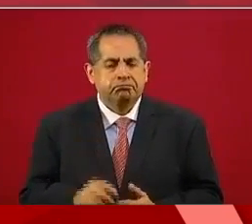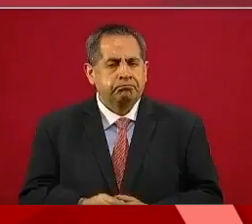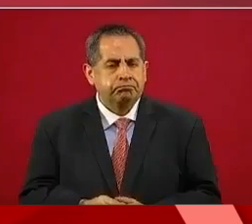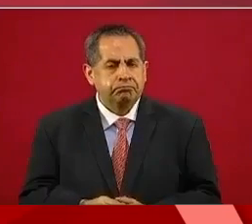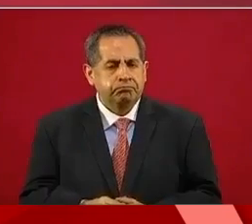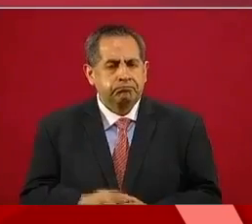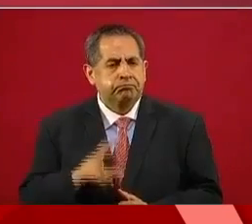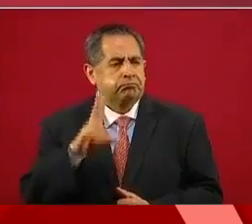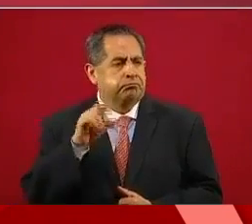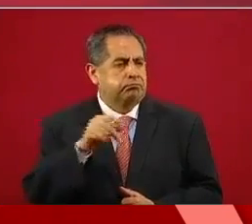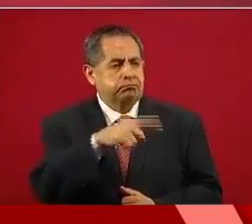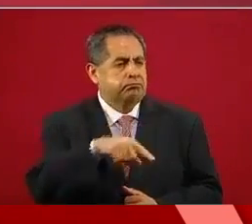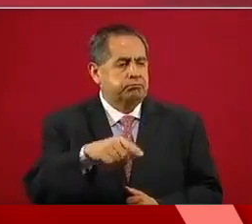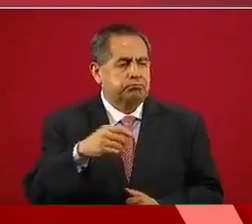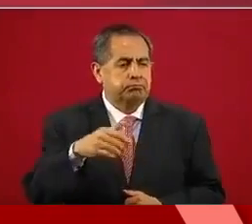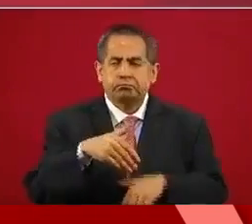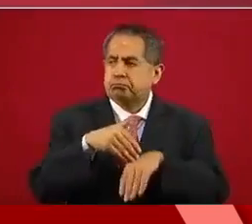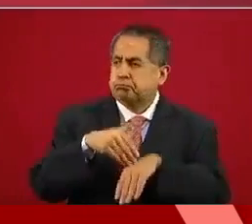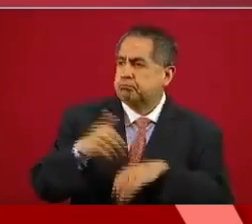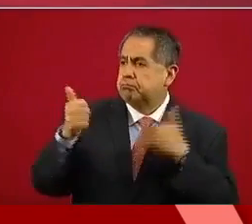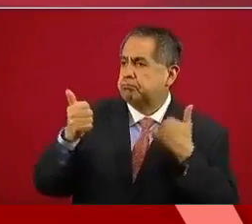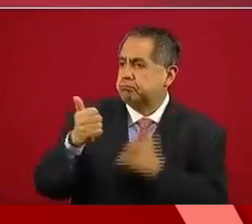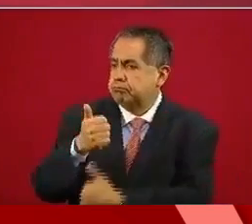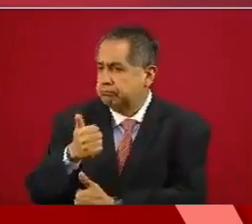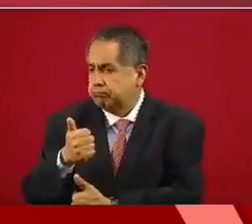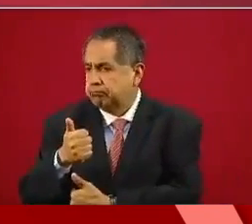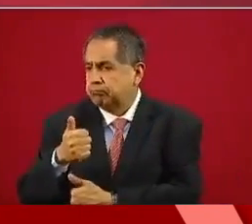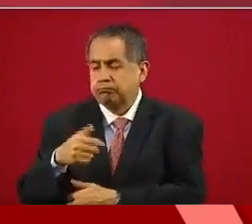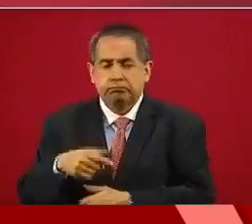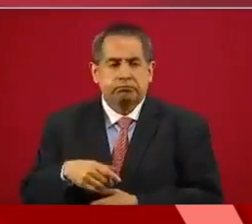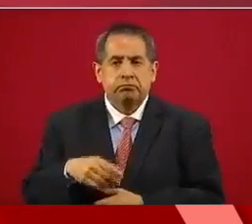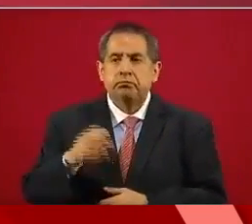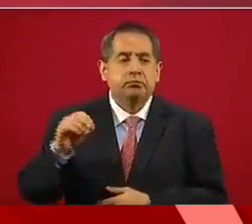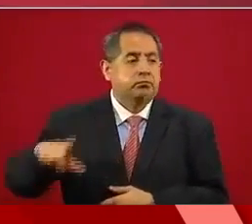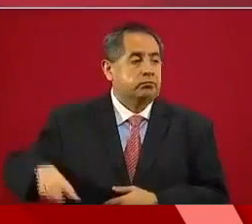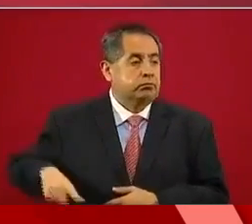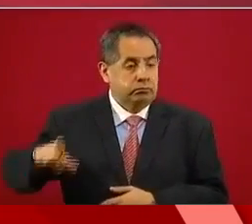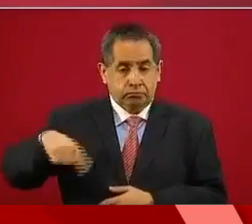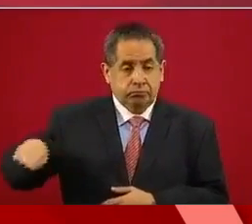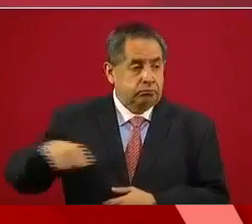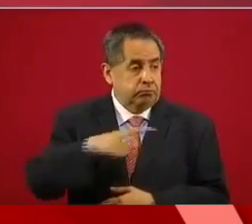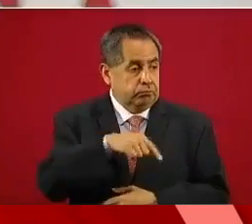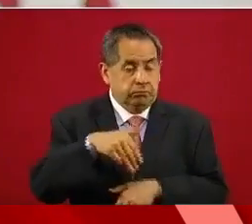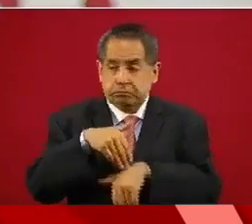se sometan ni a los partidos ni algo abierto